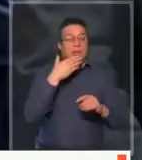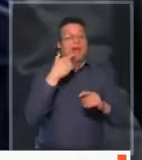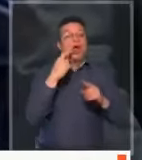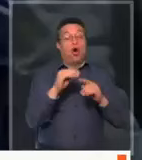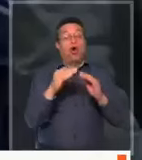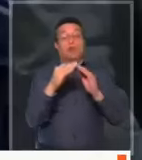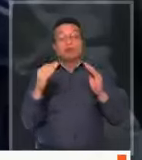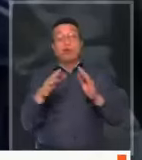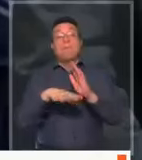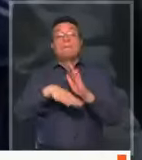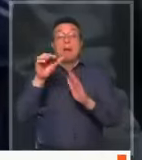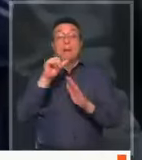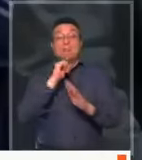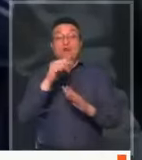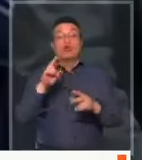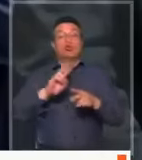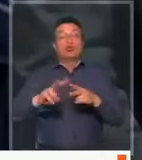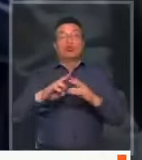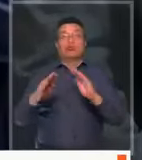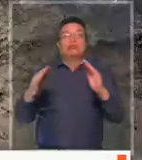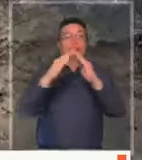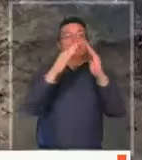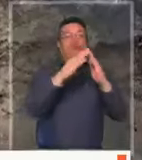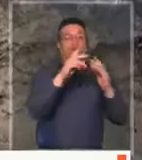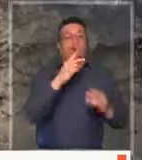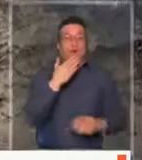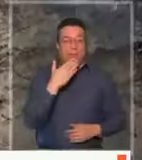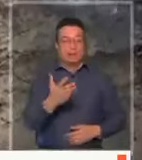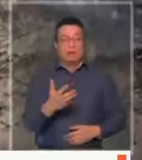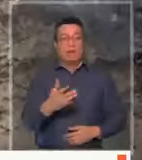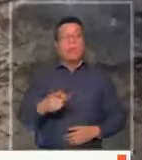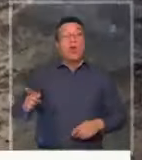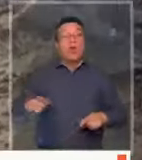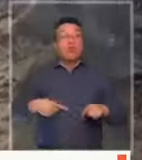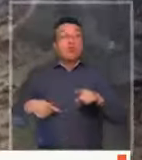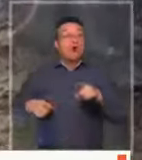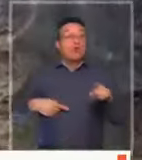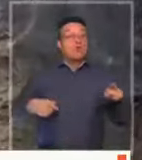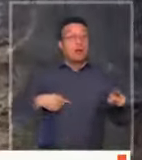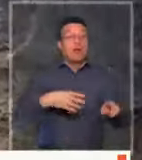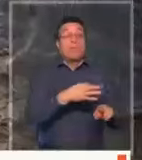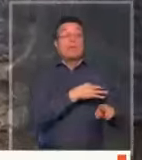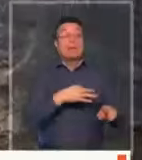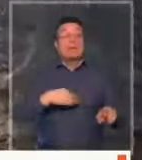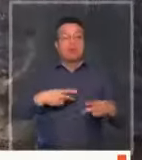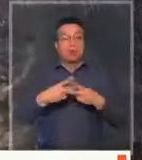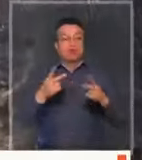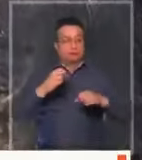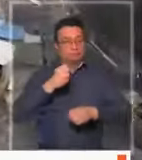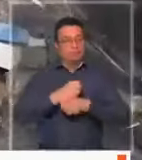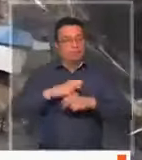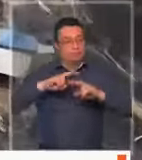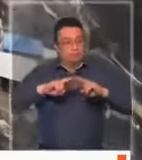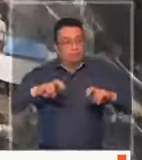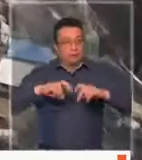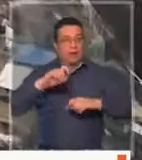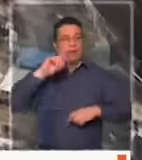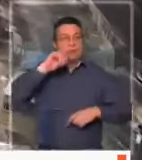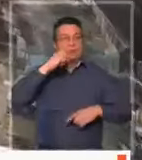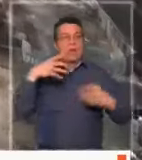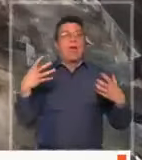poblaciones más vulnerables, la solución habitacional. En cuanto a los culpables, el Ministerio Público sigue trabajando en las aristas del caso para establecer